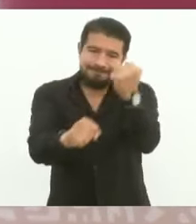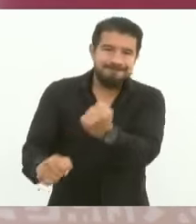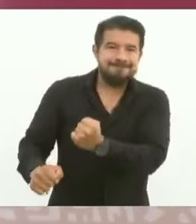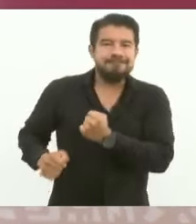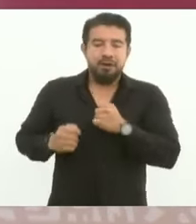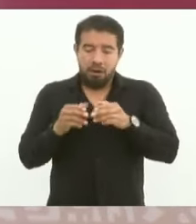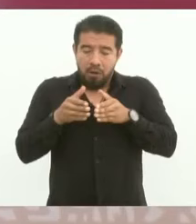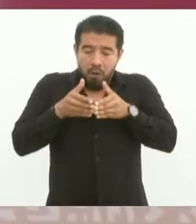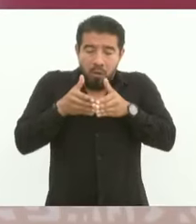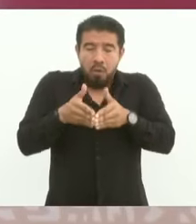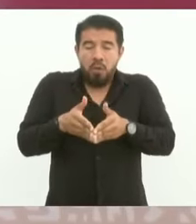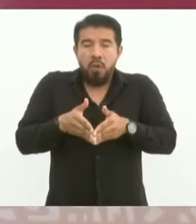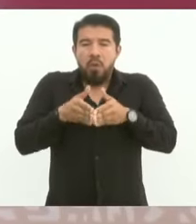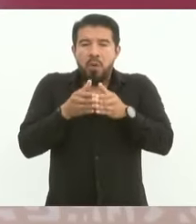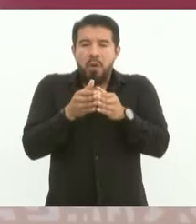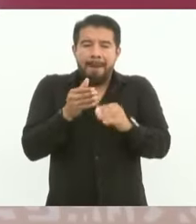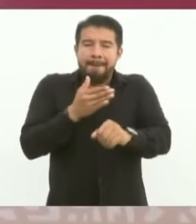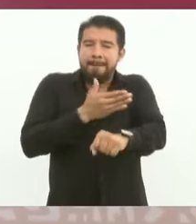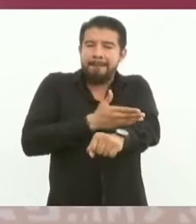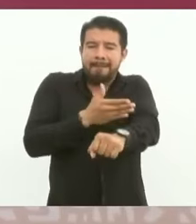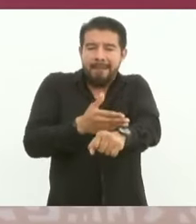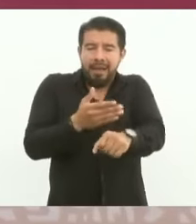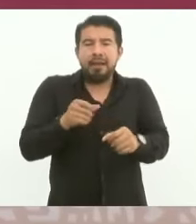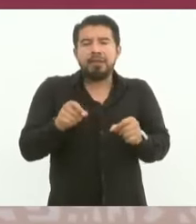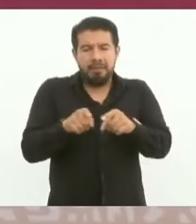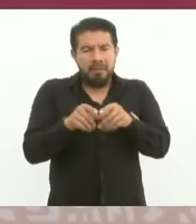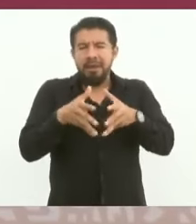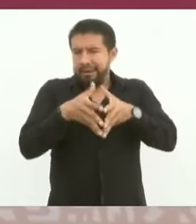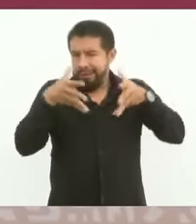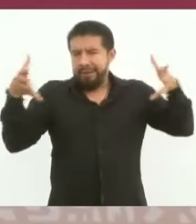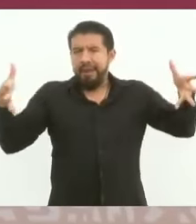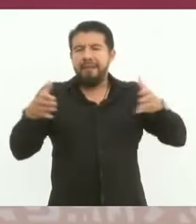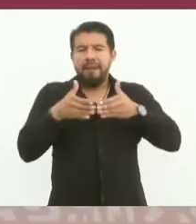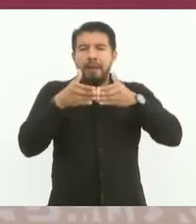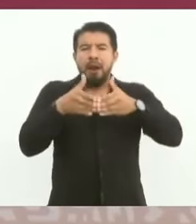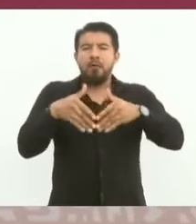en canoa y en barco.